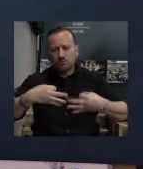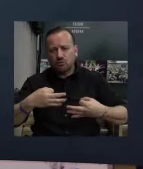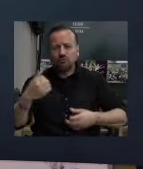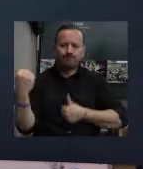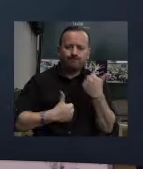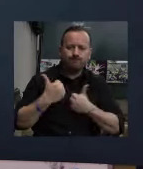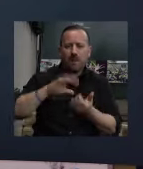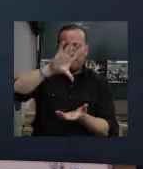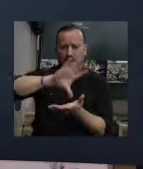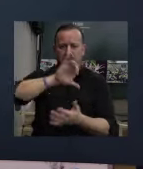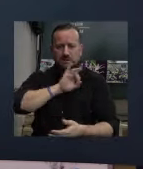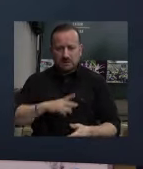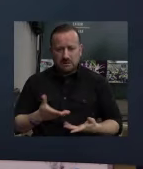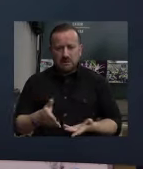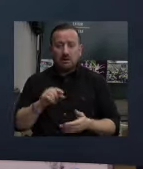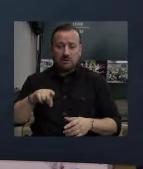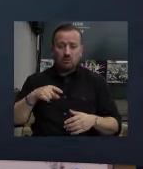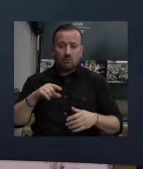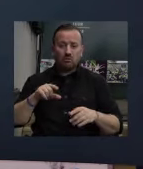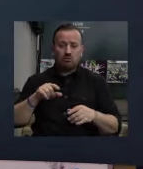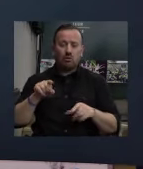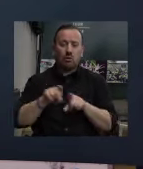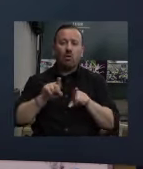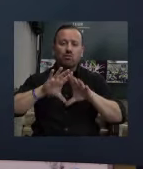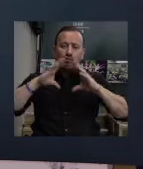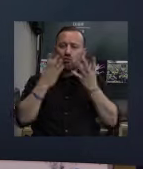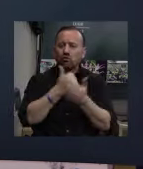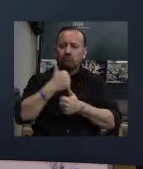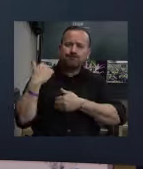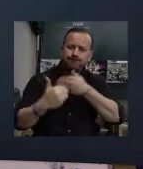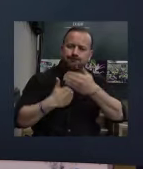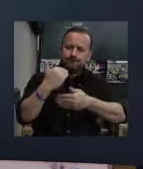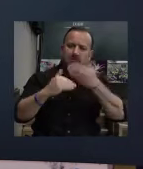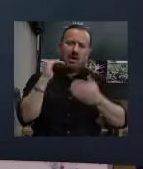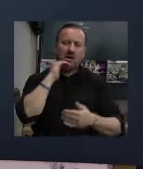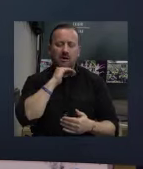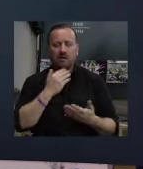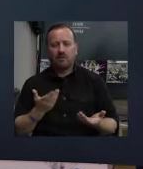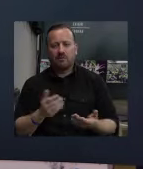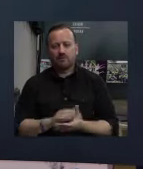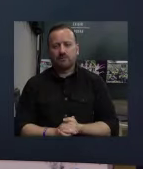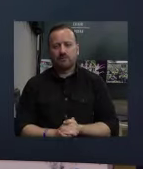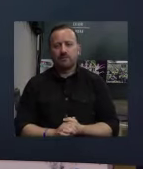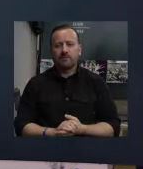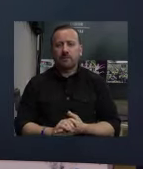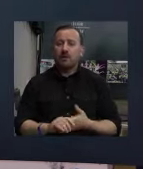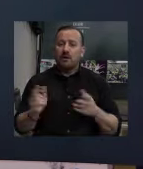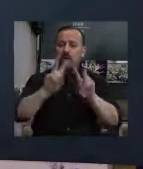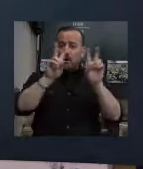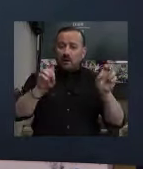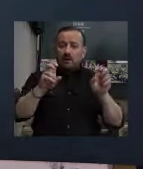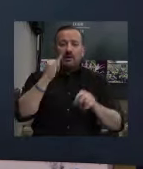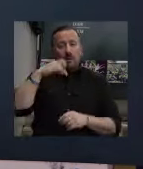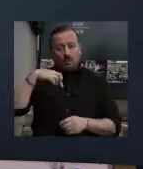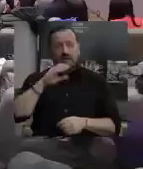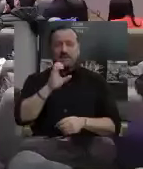nuestro país en un mundo que avanza cada vez de manera más rápida más vertiginosa en el caso del ipe